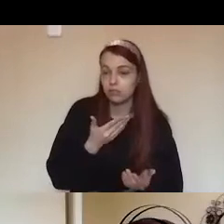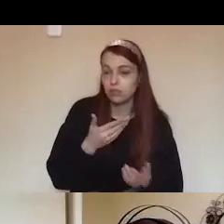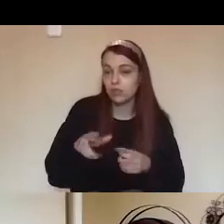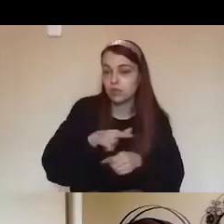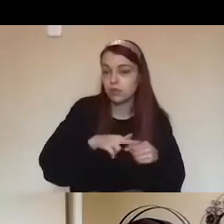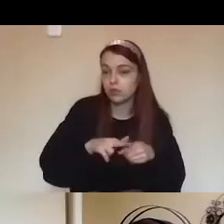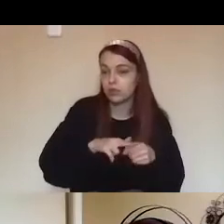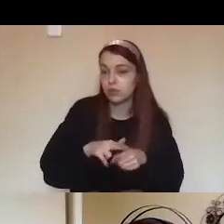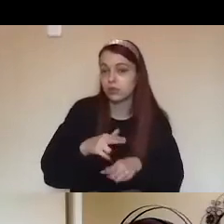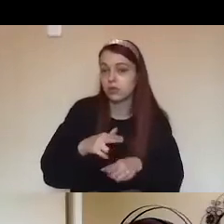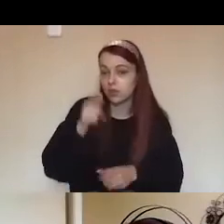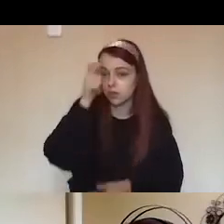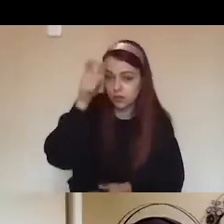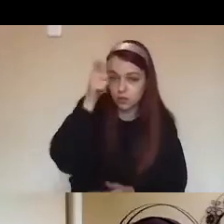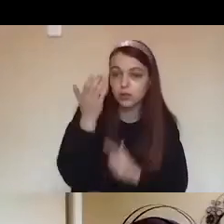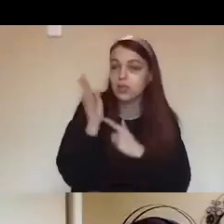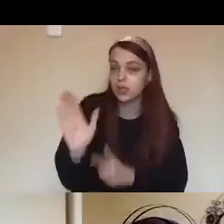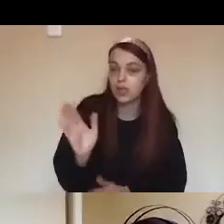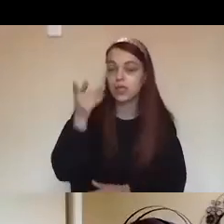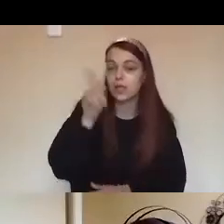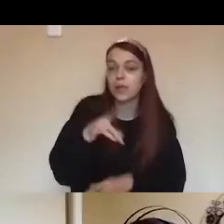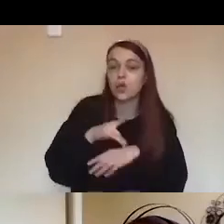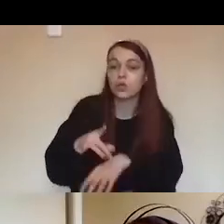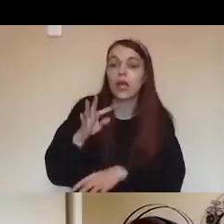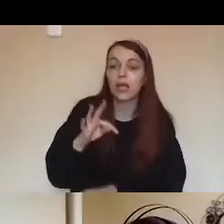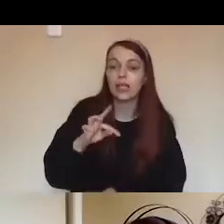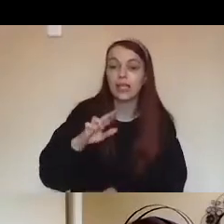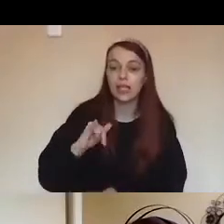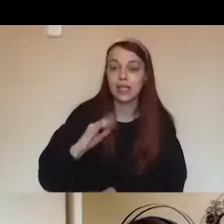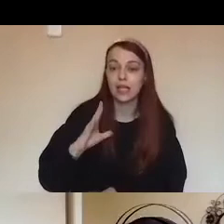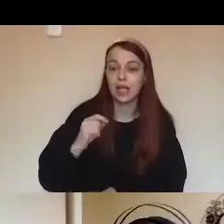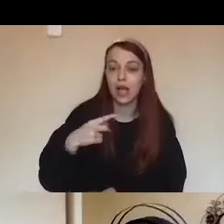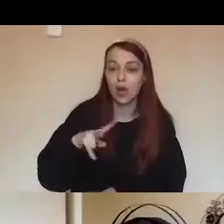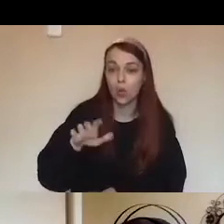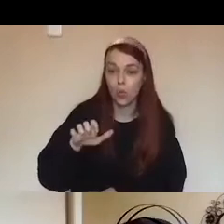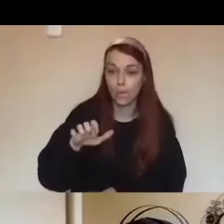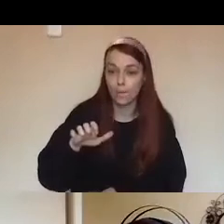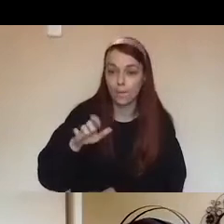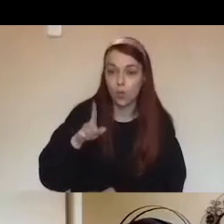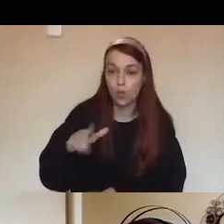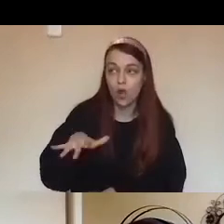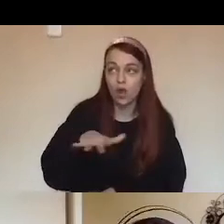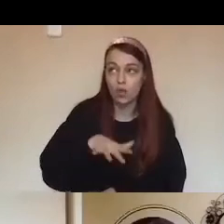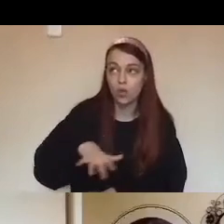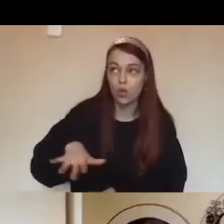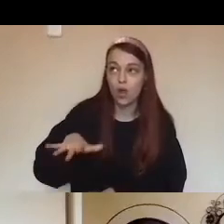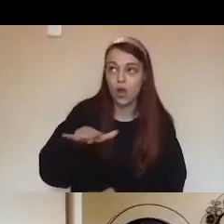y está la ruta del Tricahue, que es un espacio de un gran valor